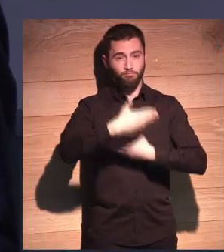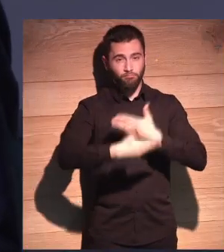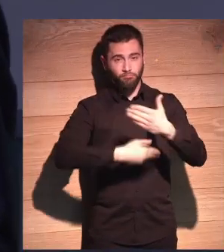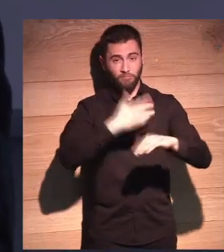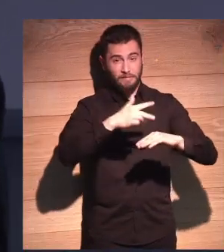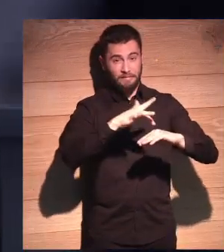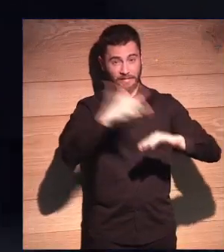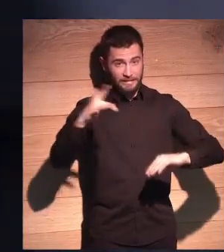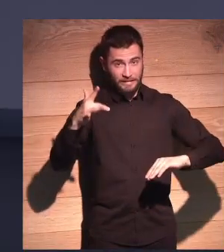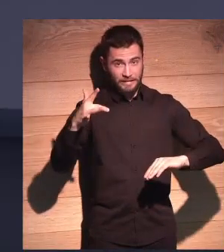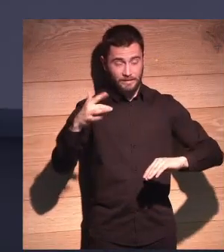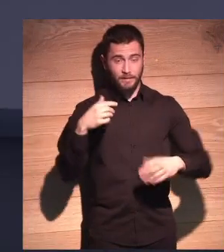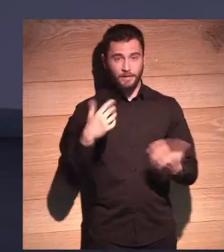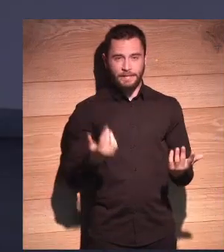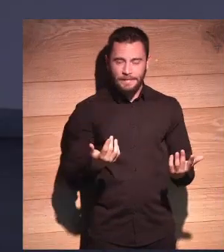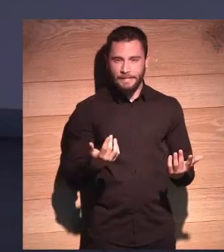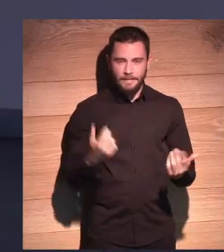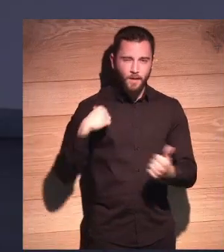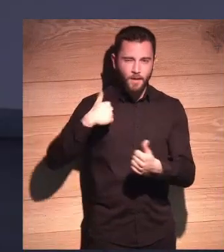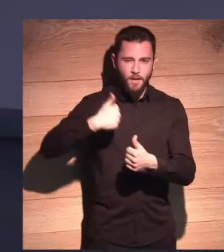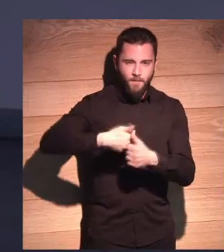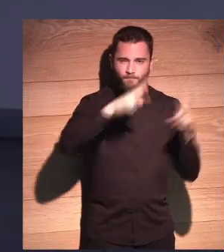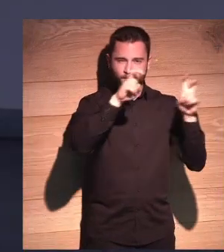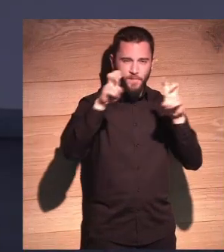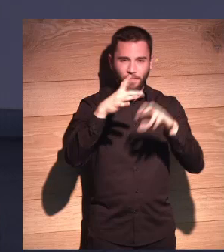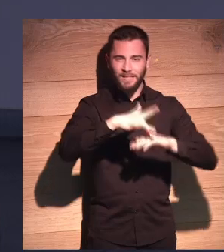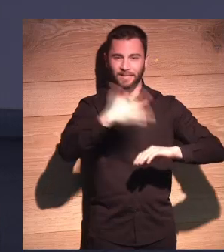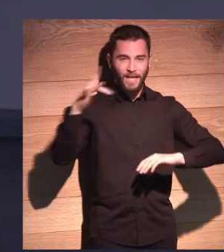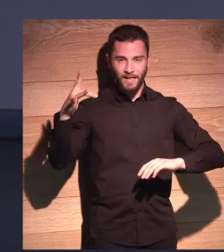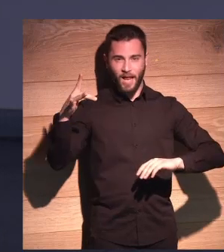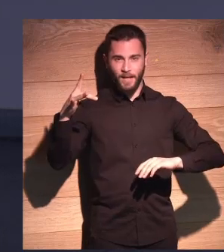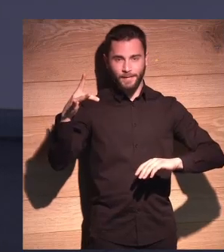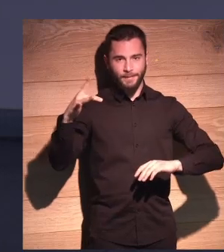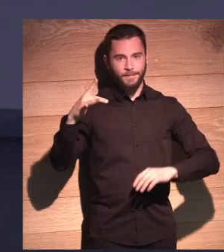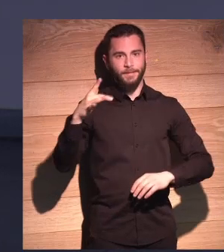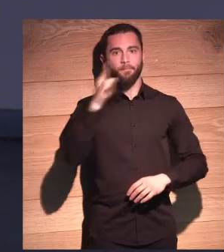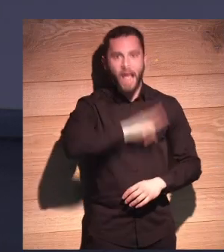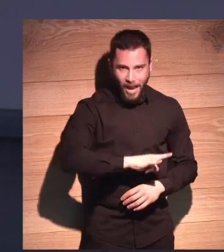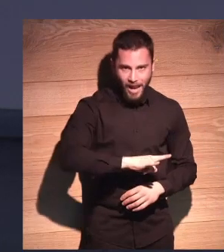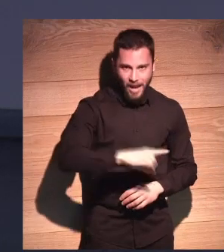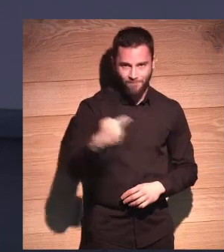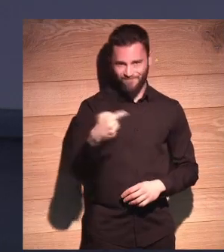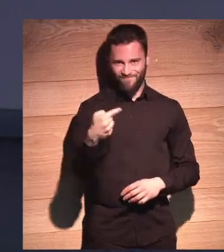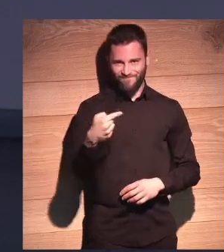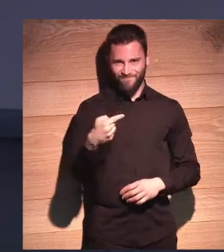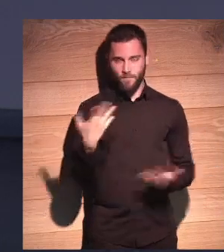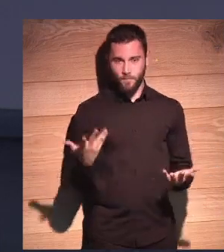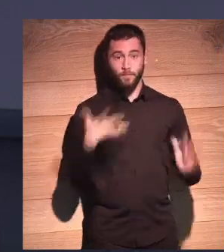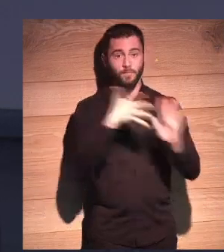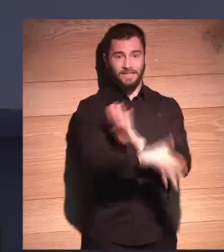digital, hay temas digitales que son malos. Es